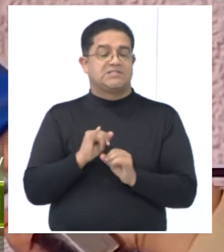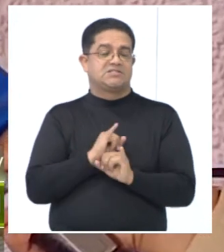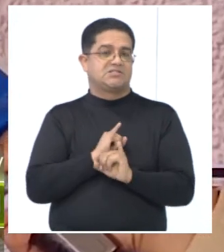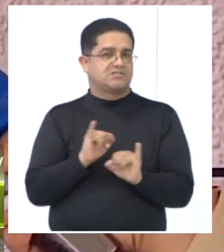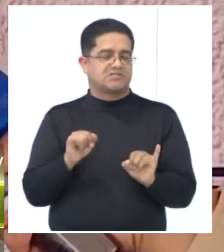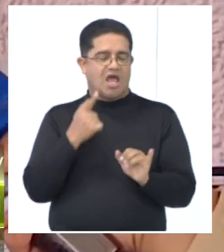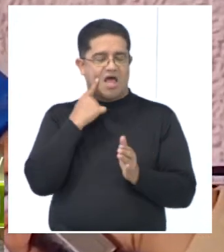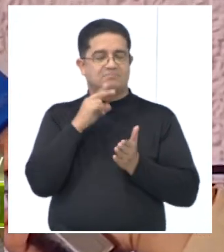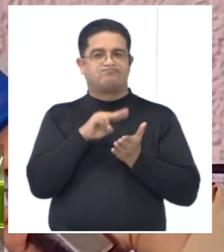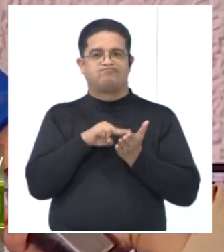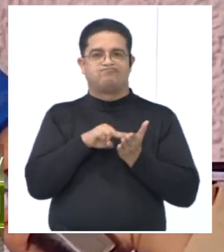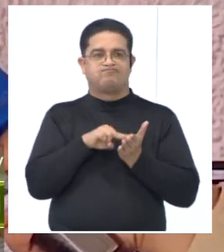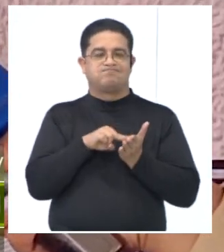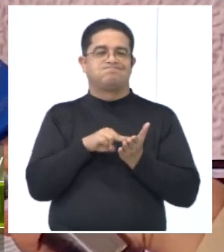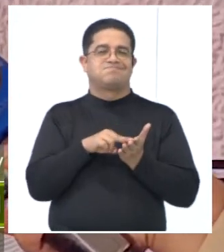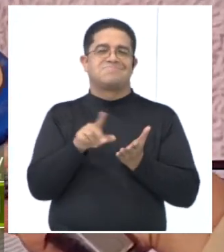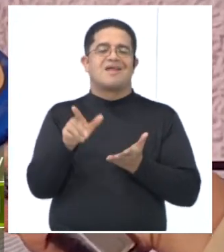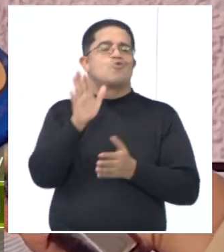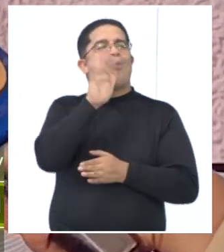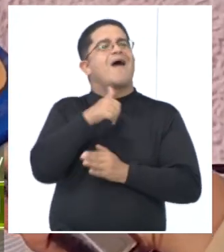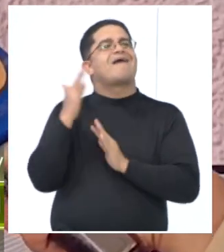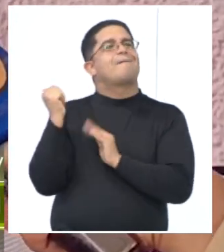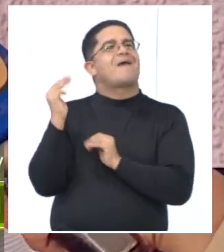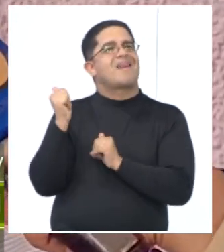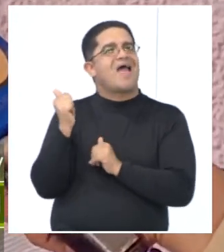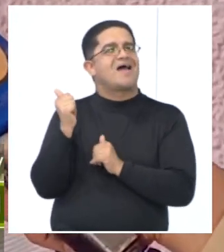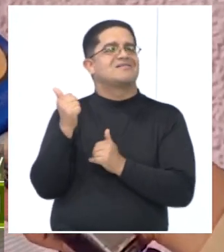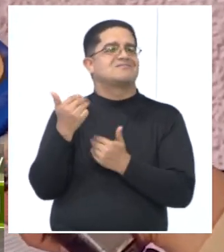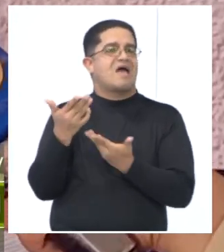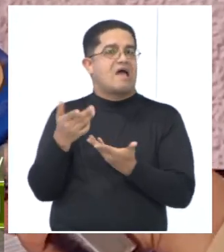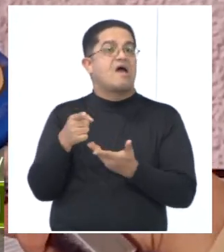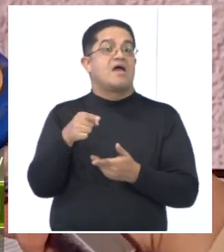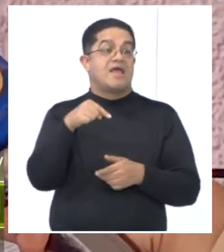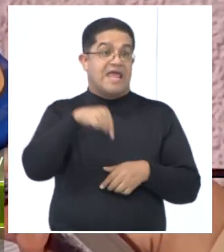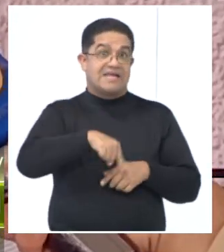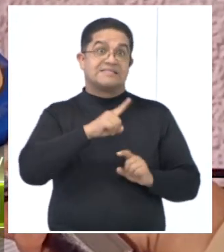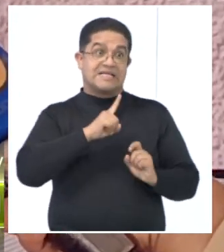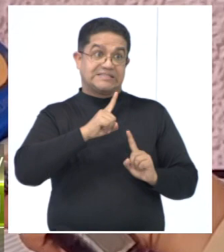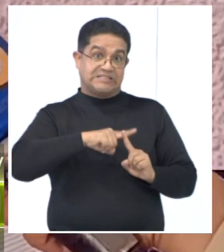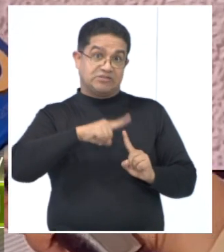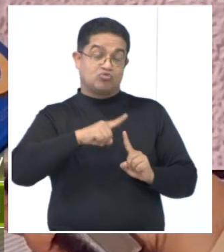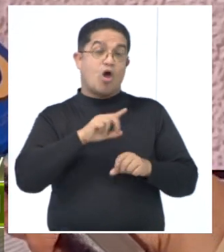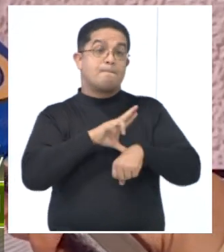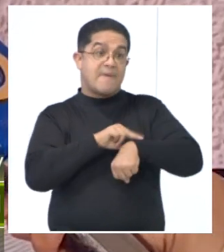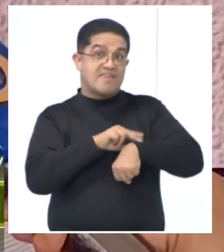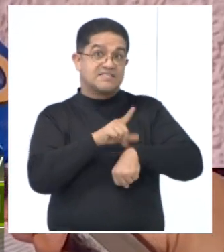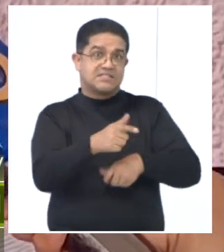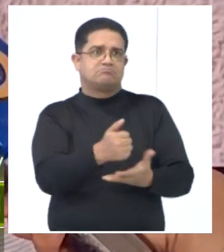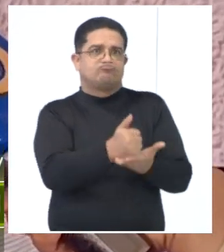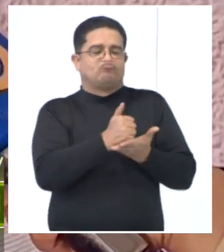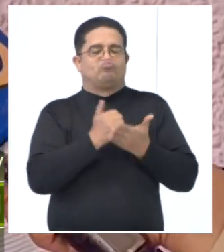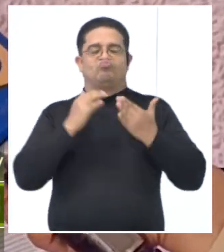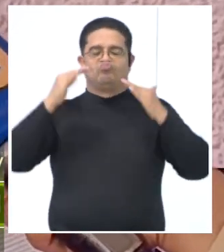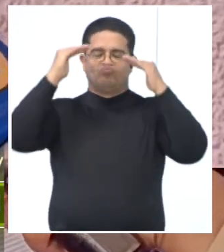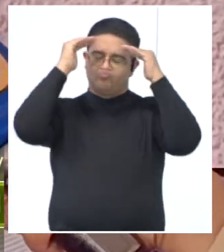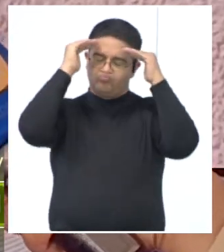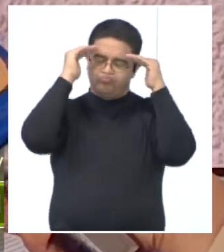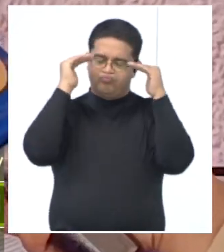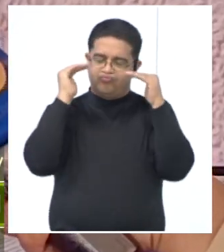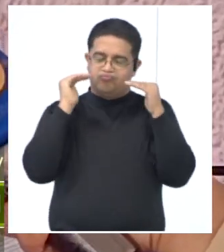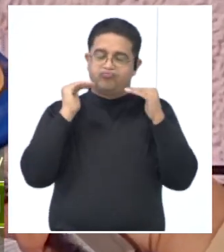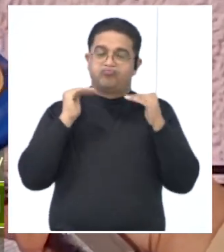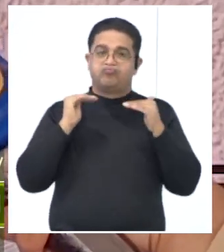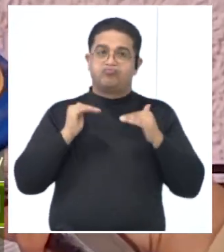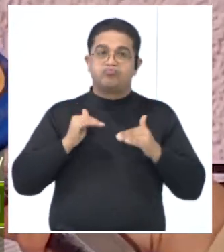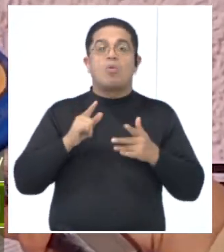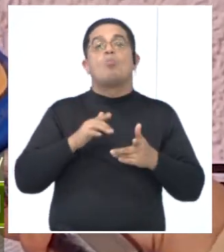descartados o desahuciados o que los mandan a cuidados paliativos, en este tipo de medicina han encontrado un alivio, pueden